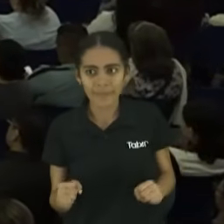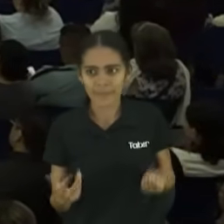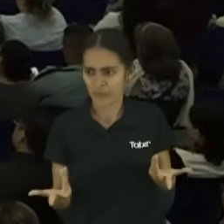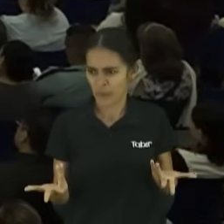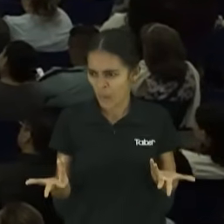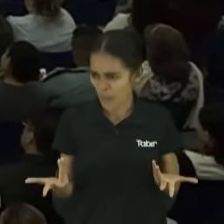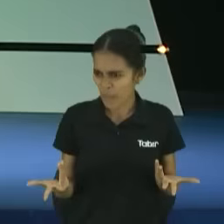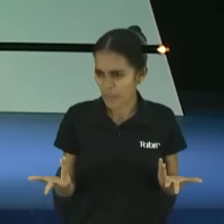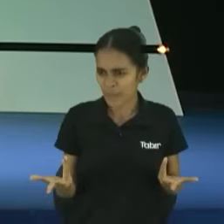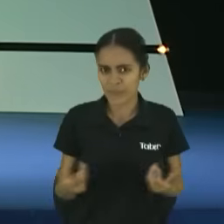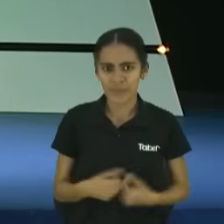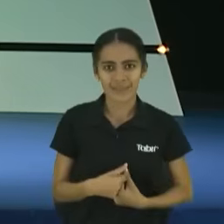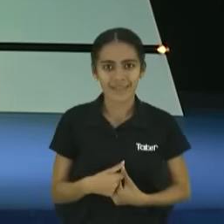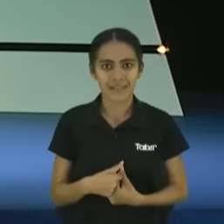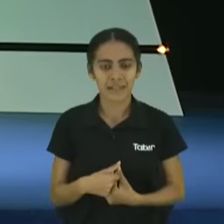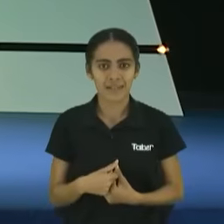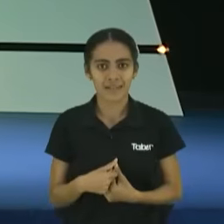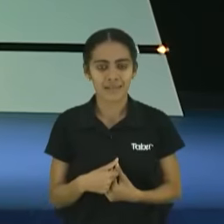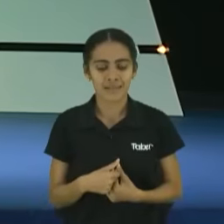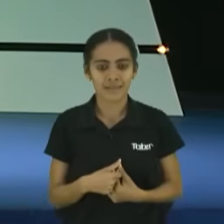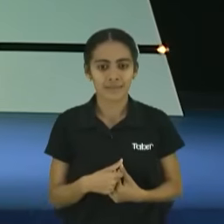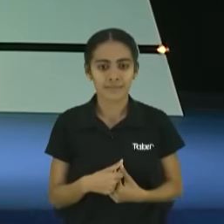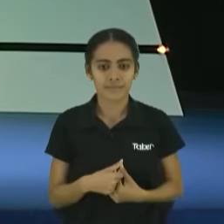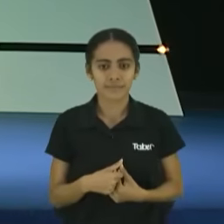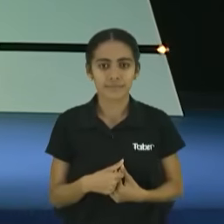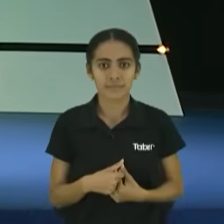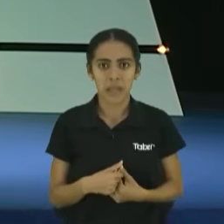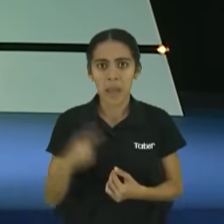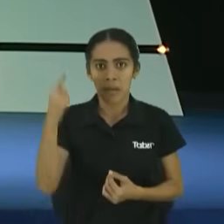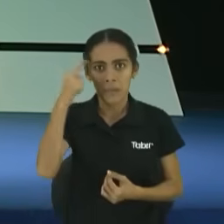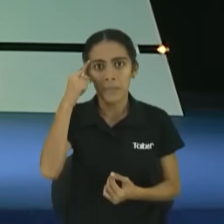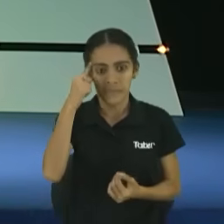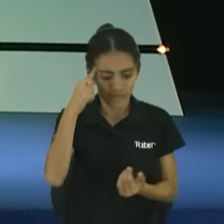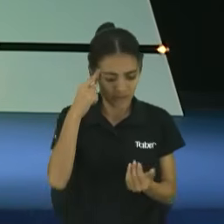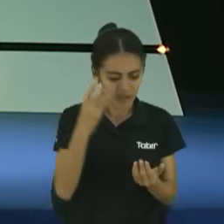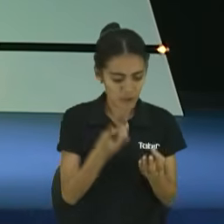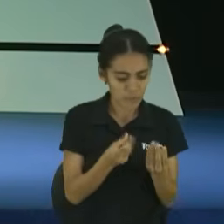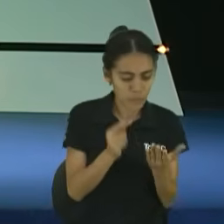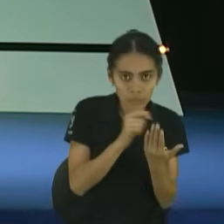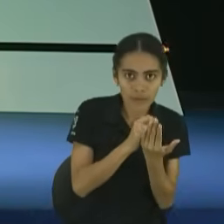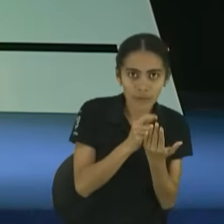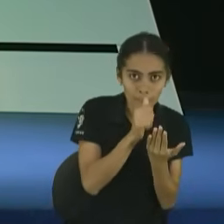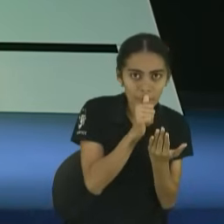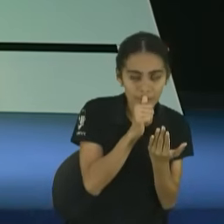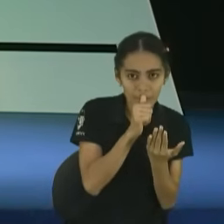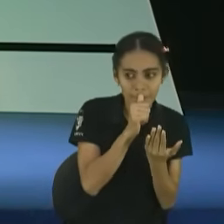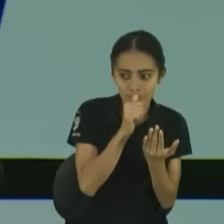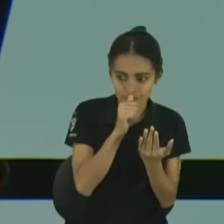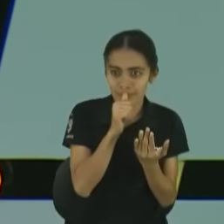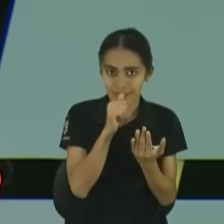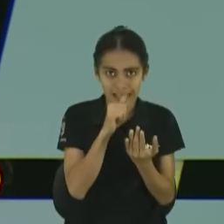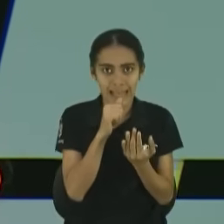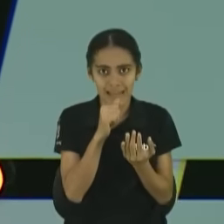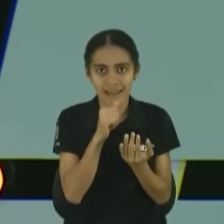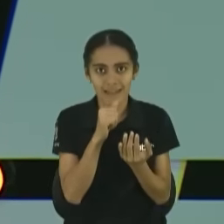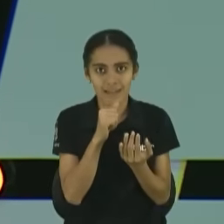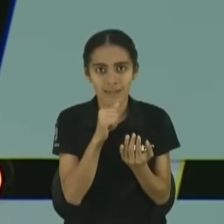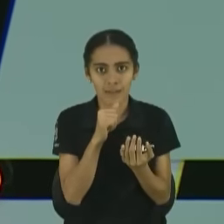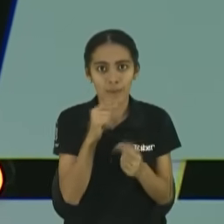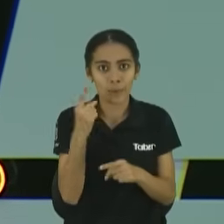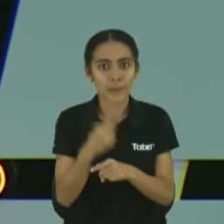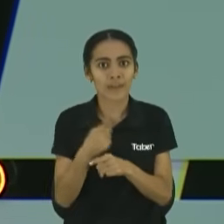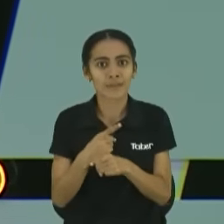No, y yo comencé a ver a los muchachos del estudio de televisión. Digo: ustedes le han dicho a este. Y él solo se reía. Hágamelo otra vez,